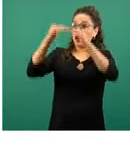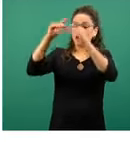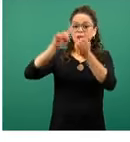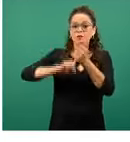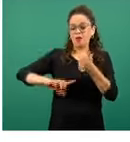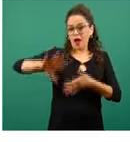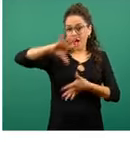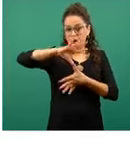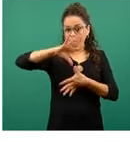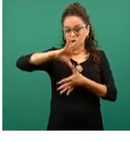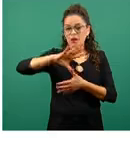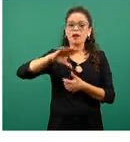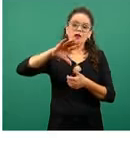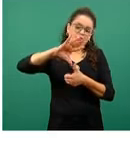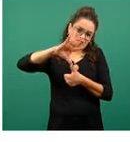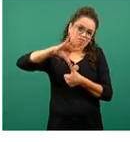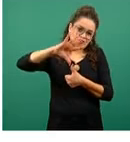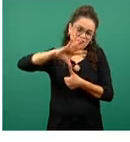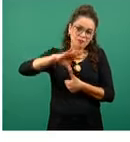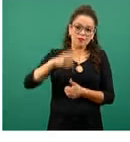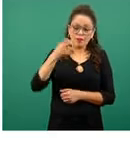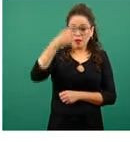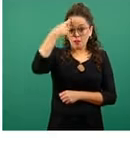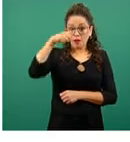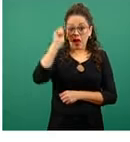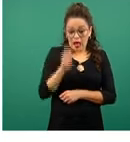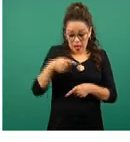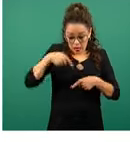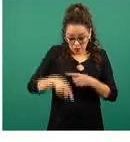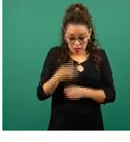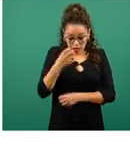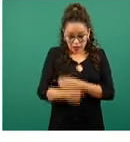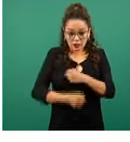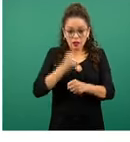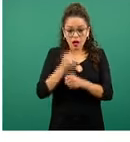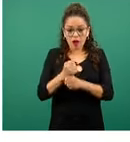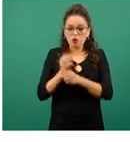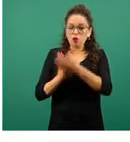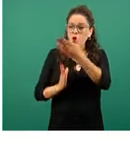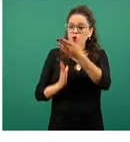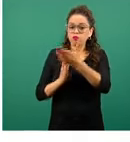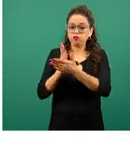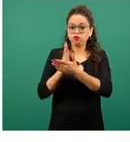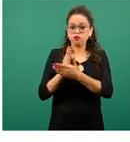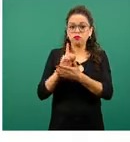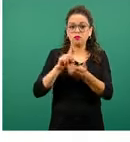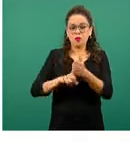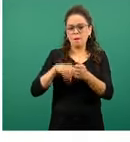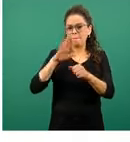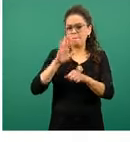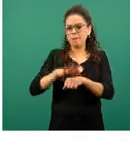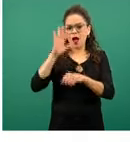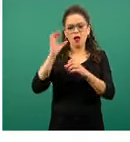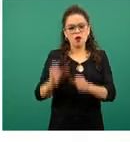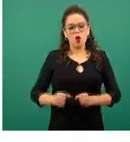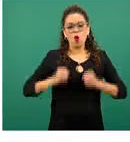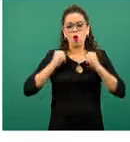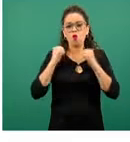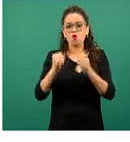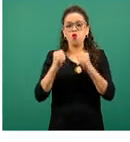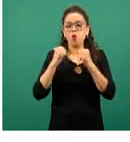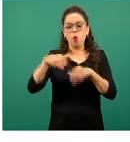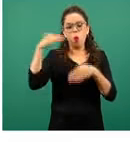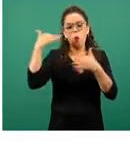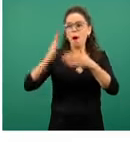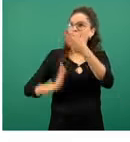del Norte, la cual pues prácticamente para inicios de este año había llegado a uno de los picos o ACMEs más altos, más